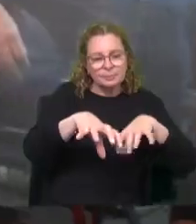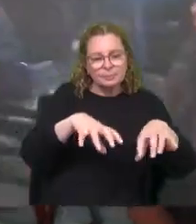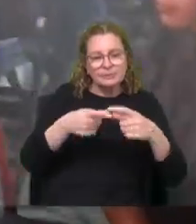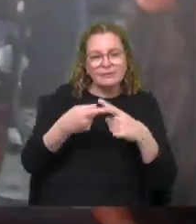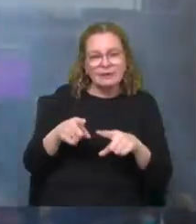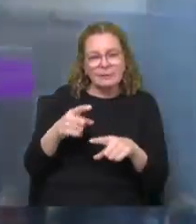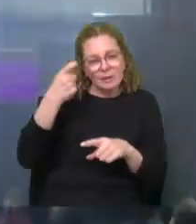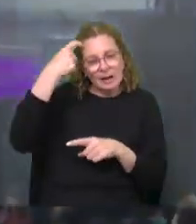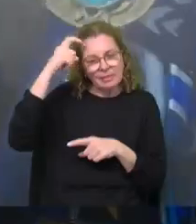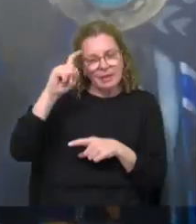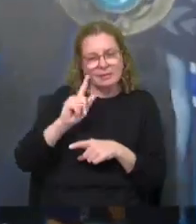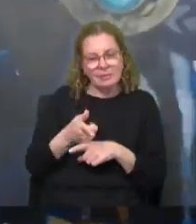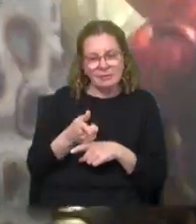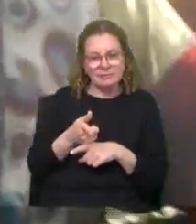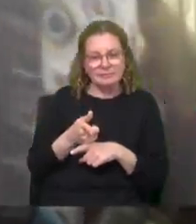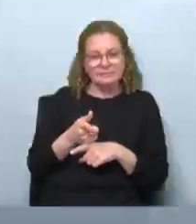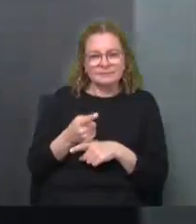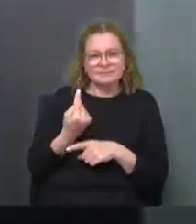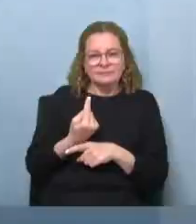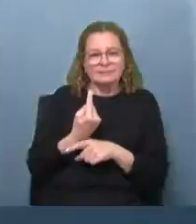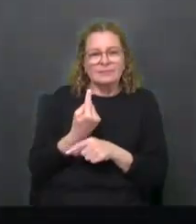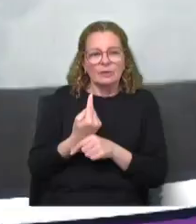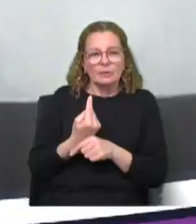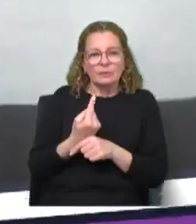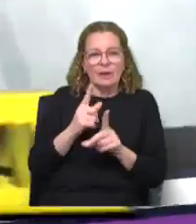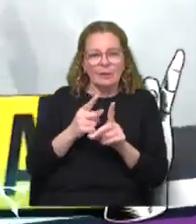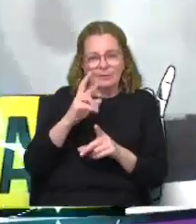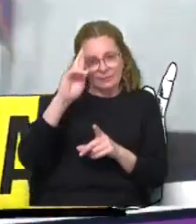parte de la idea, ¿no? Que una tengas una buena